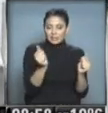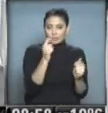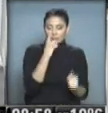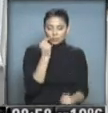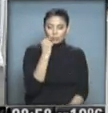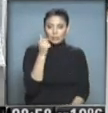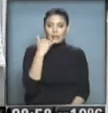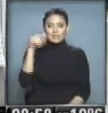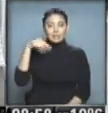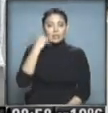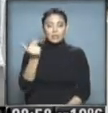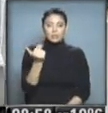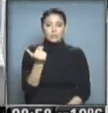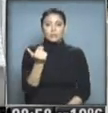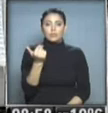Axat. Julián